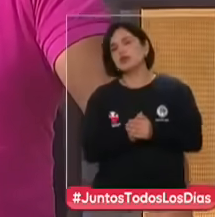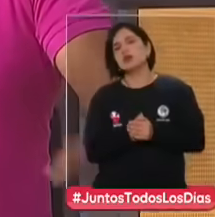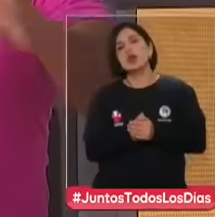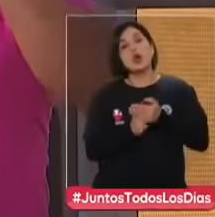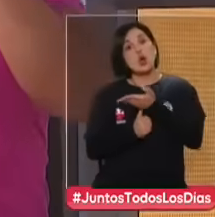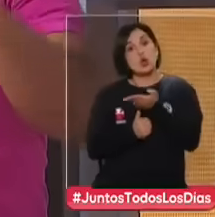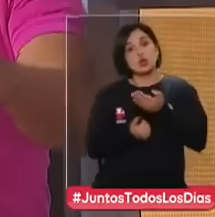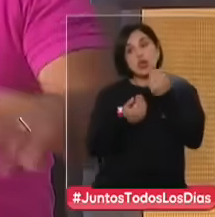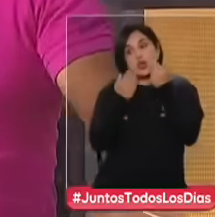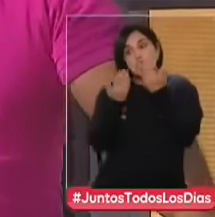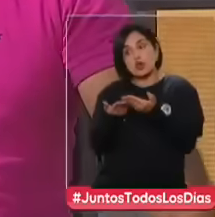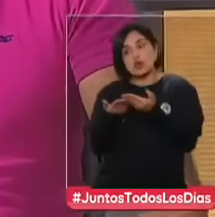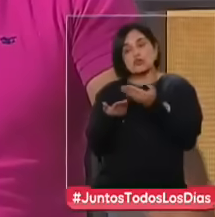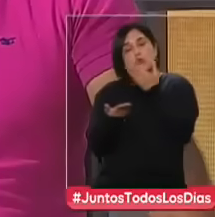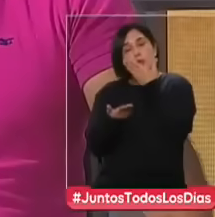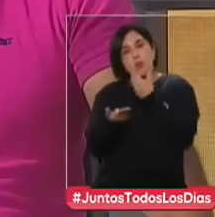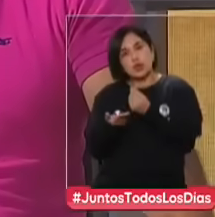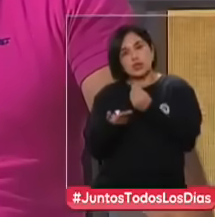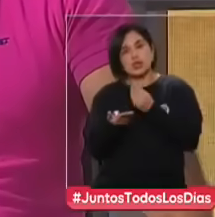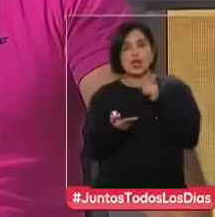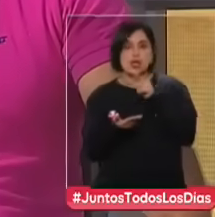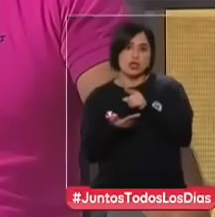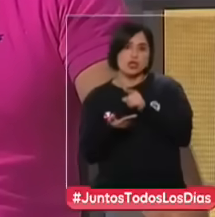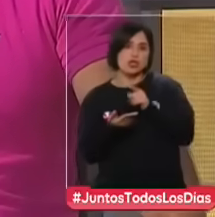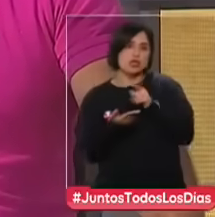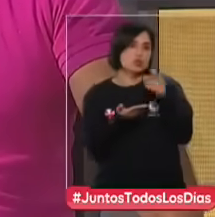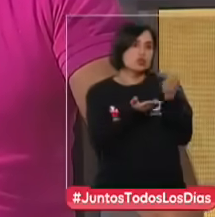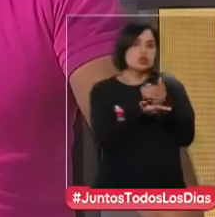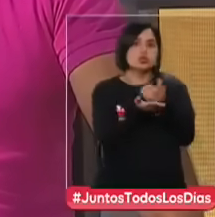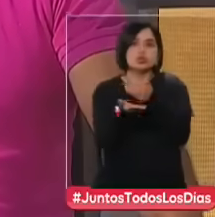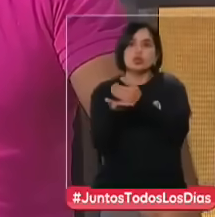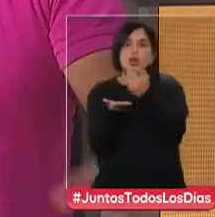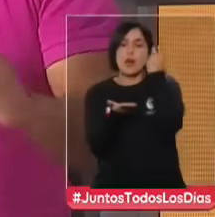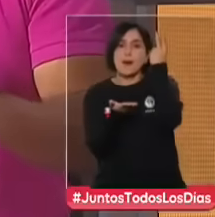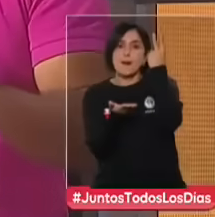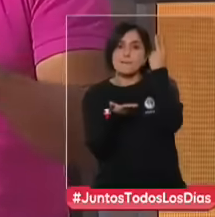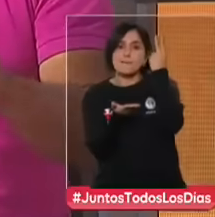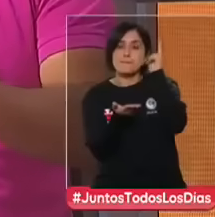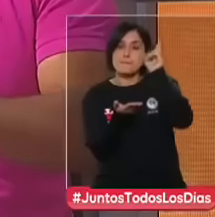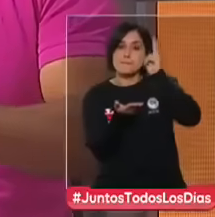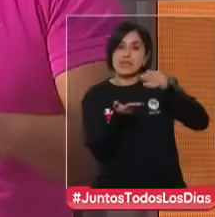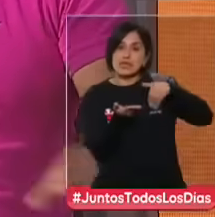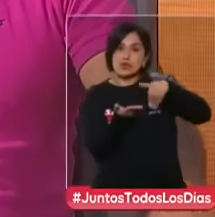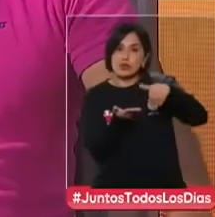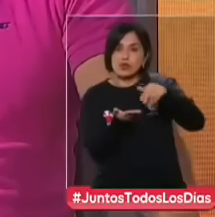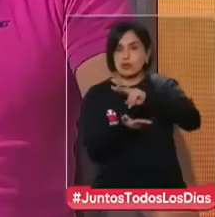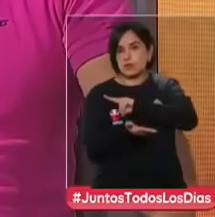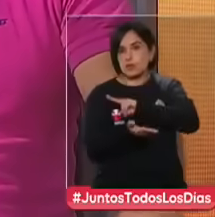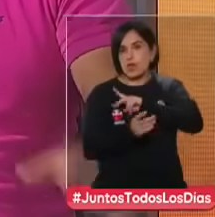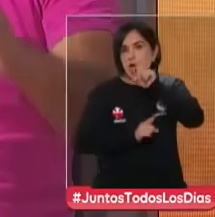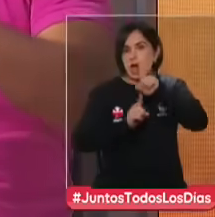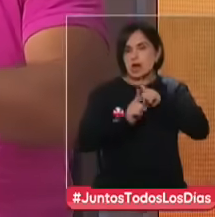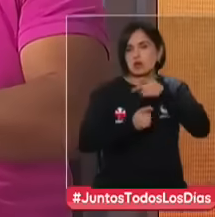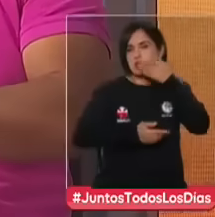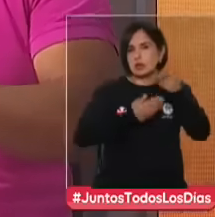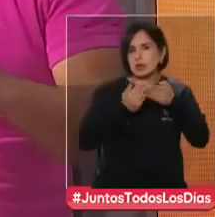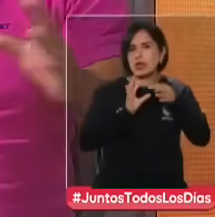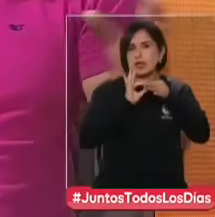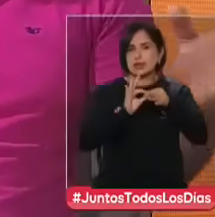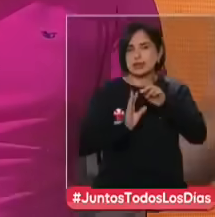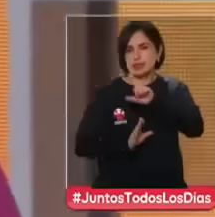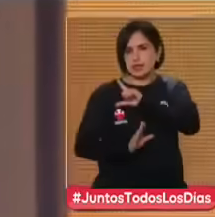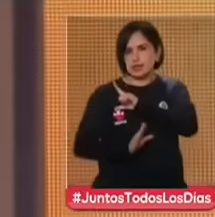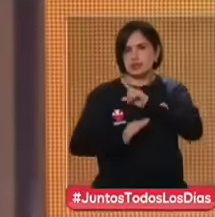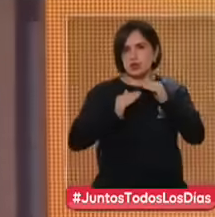una donación maravillosa que tú te dedicaste a recolectarla en las micros de Valparaíso. Es decir, sí, canté algunos días en las micros gracias al Liceo